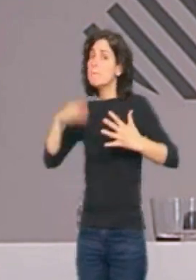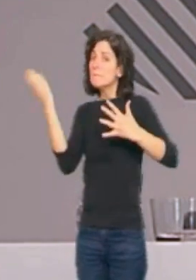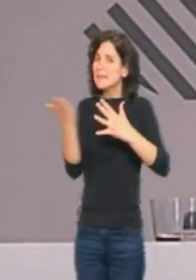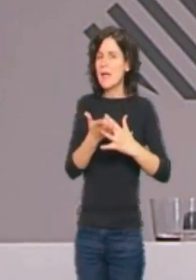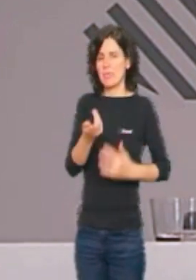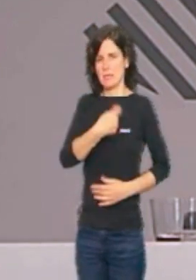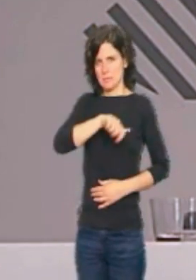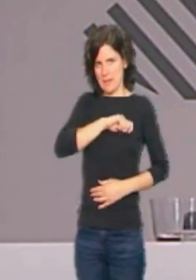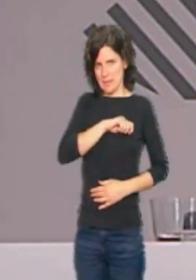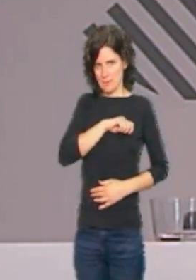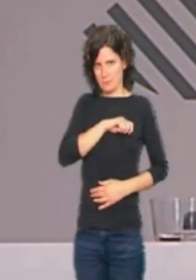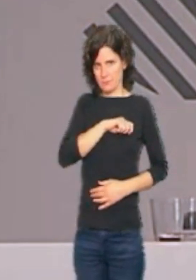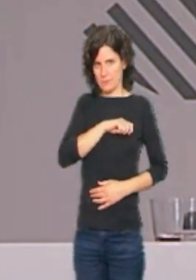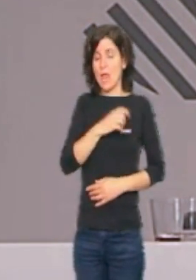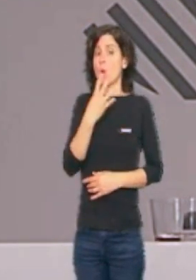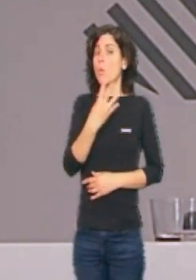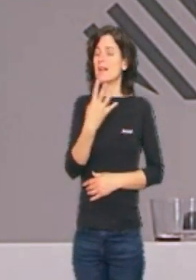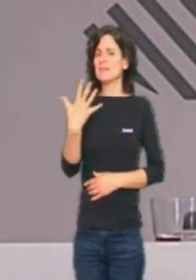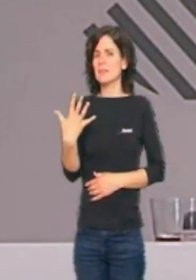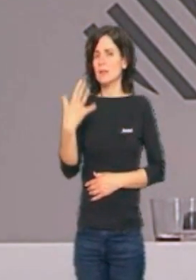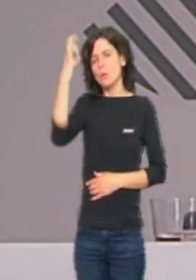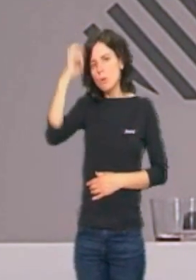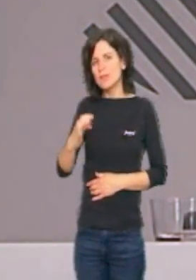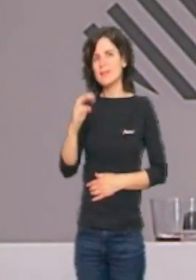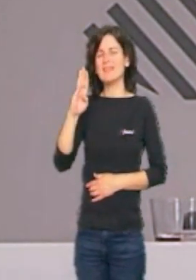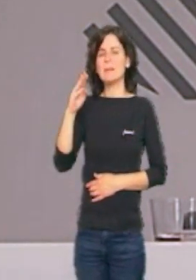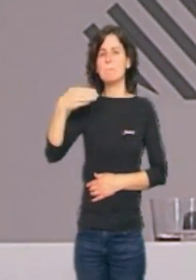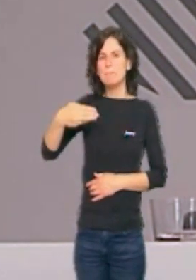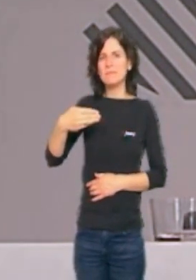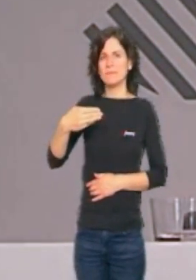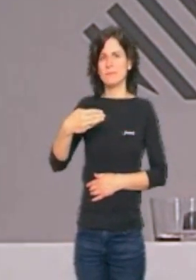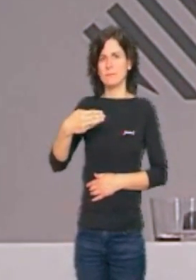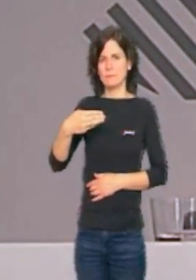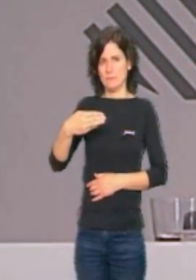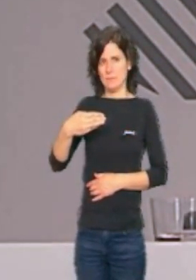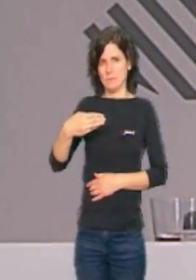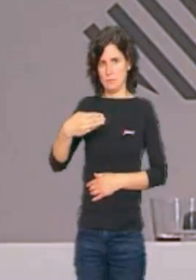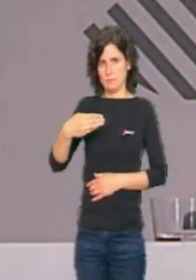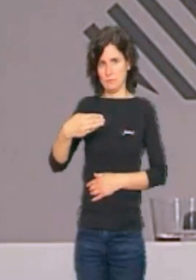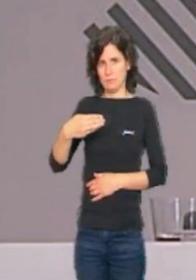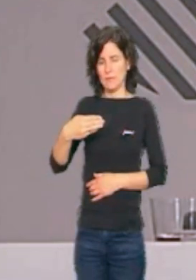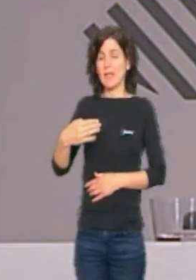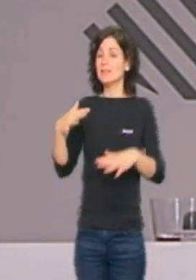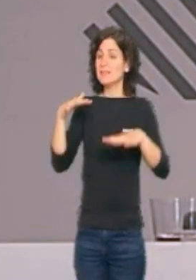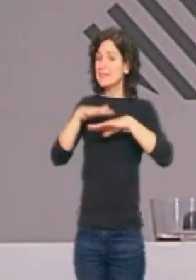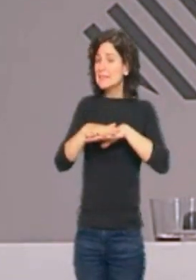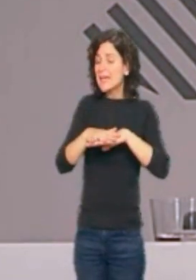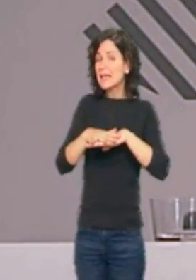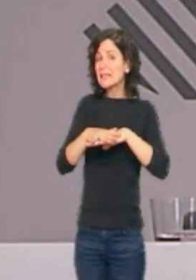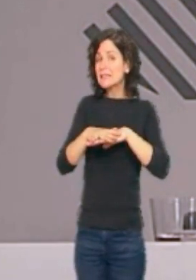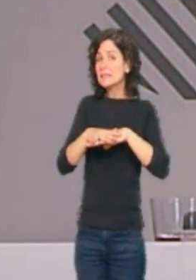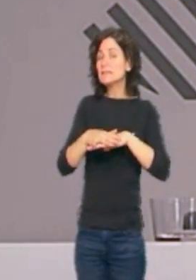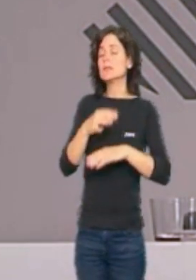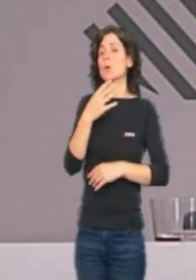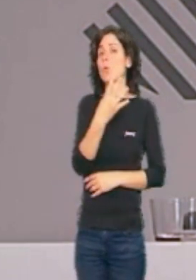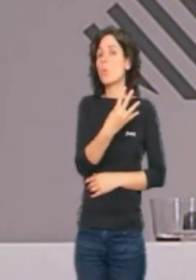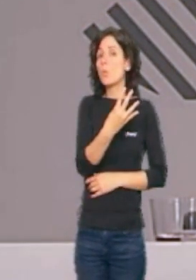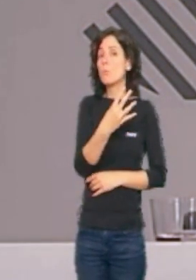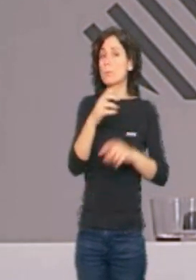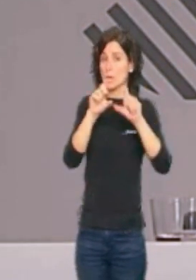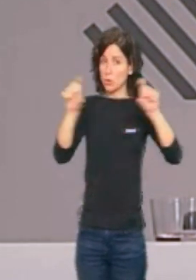y el 40 es inversión del pib nacional el 47% del tejido productivo y el